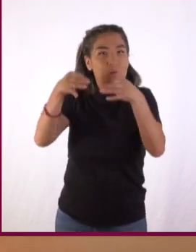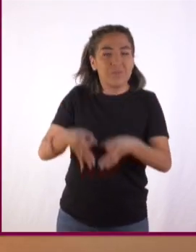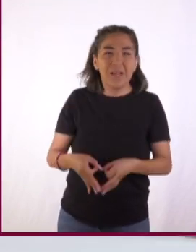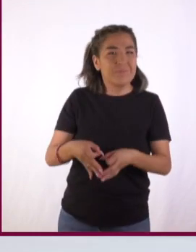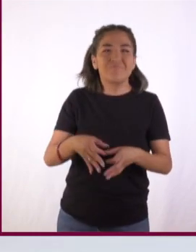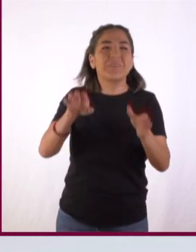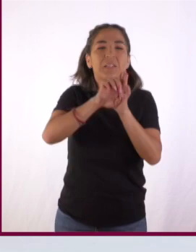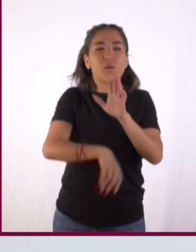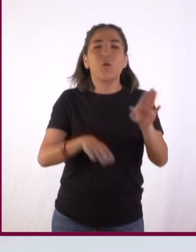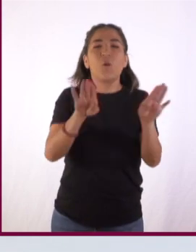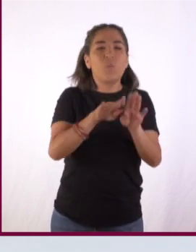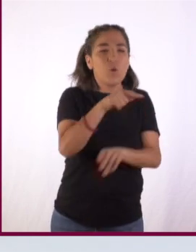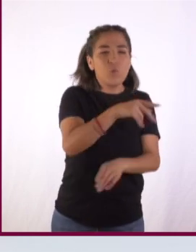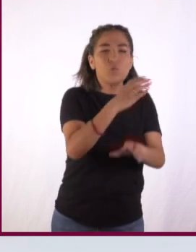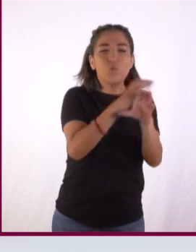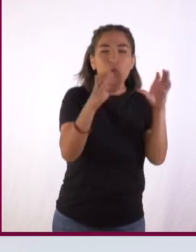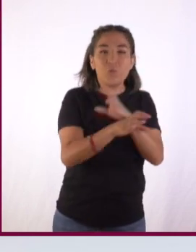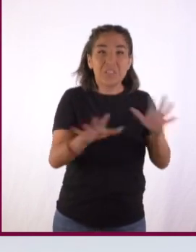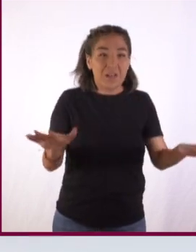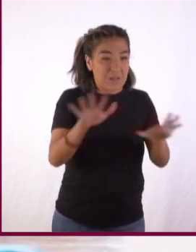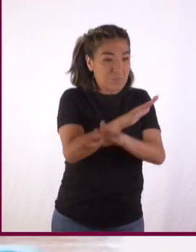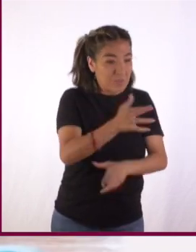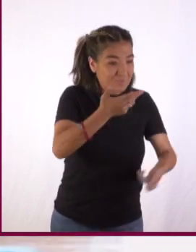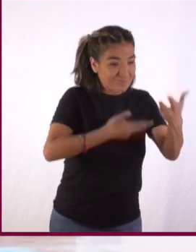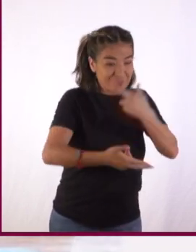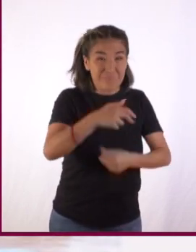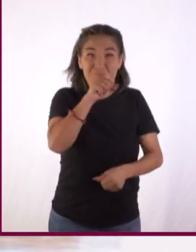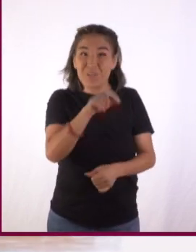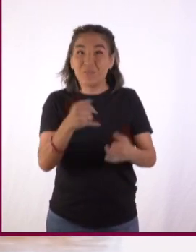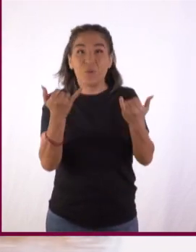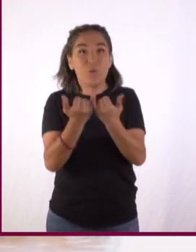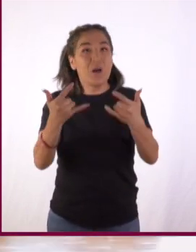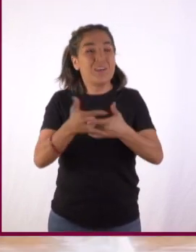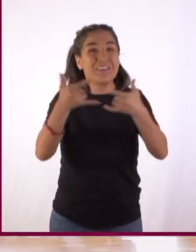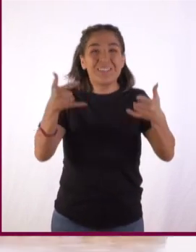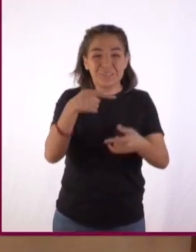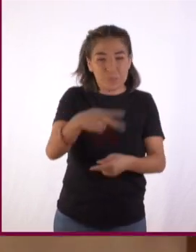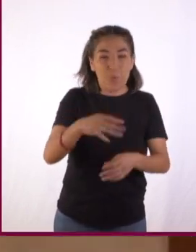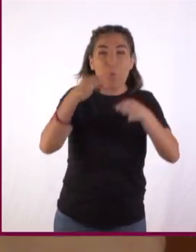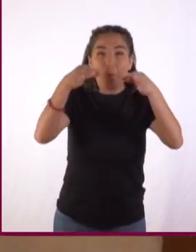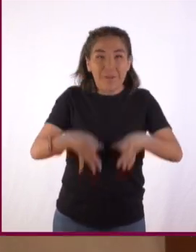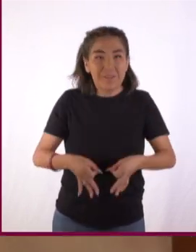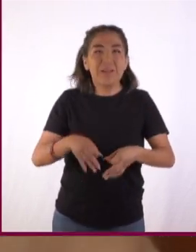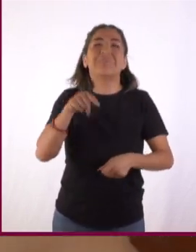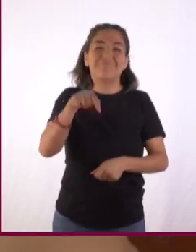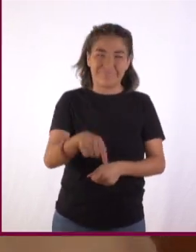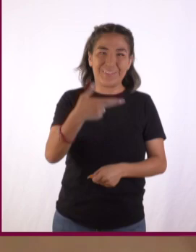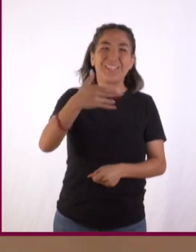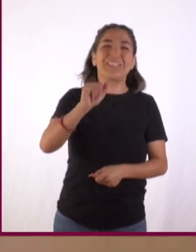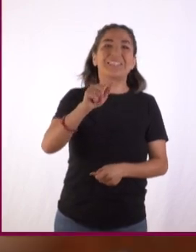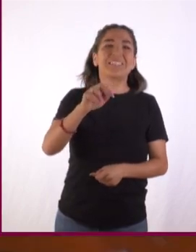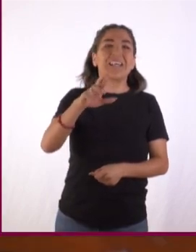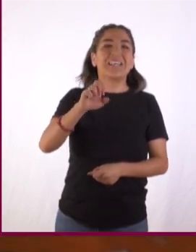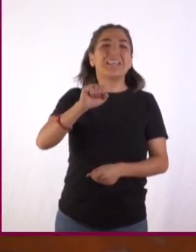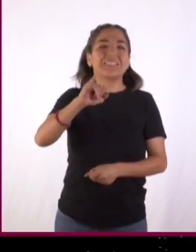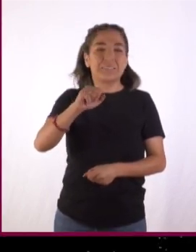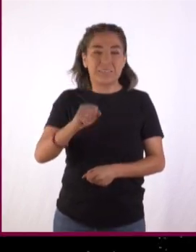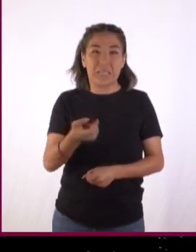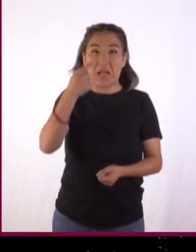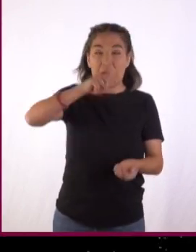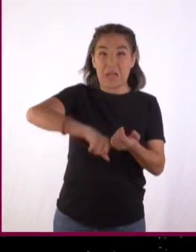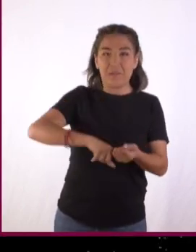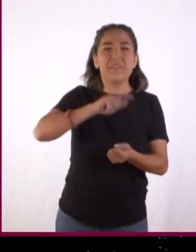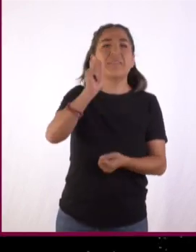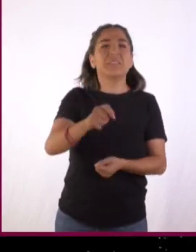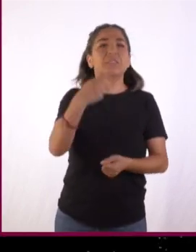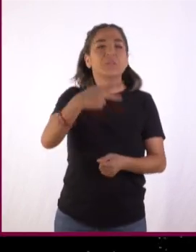original. Cuando cambiamos la forma de un objeto y este no regresa a su estado original, podríamos decir que tiene histéresis.